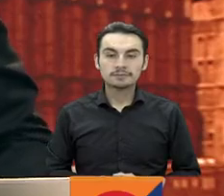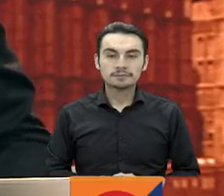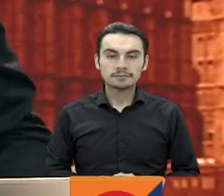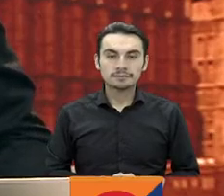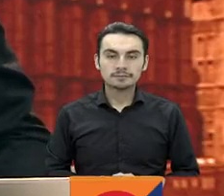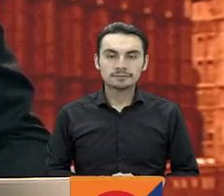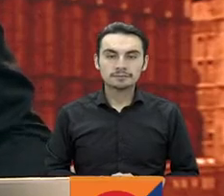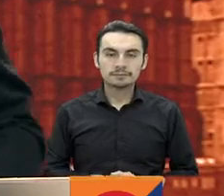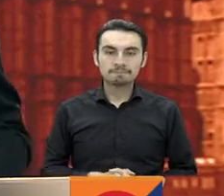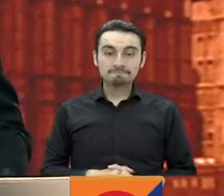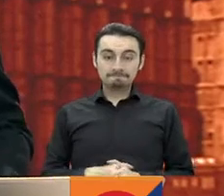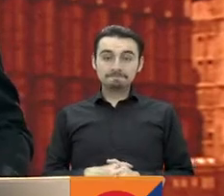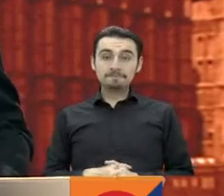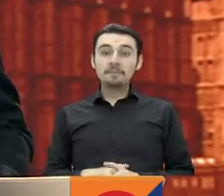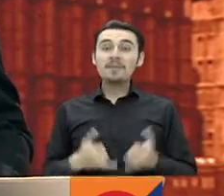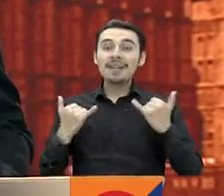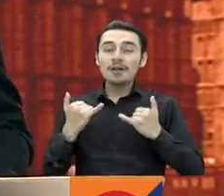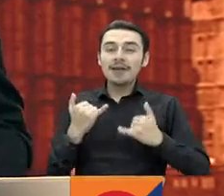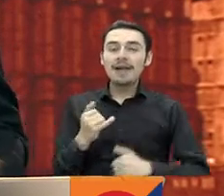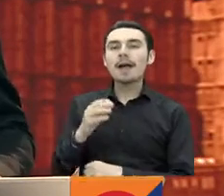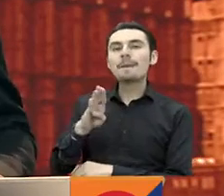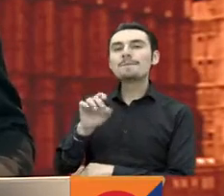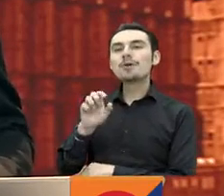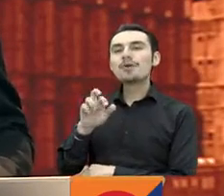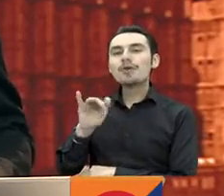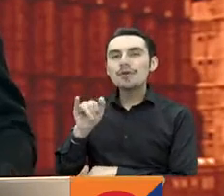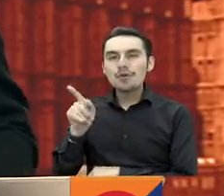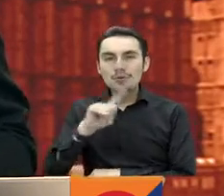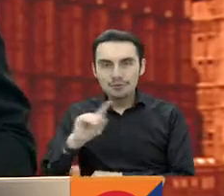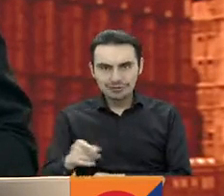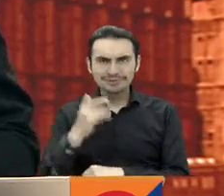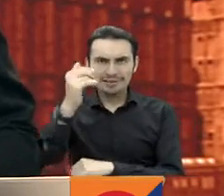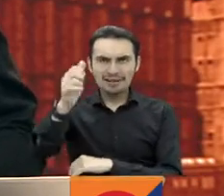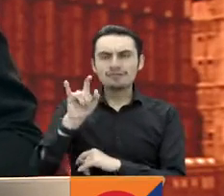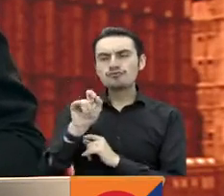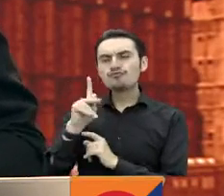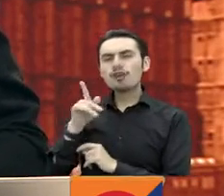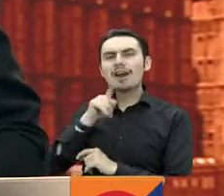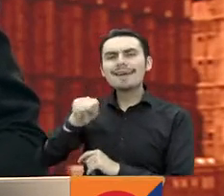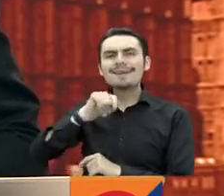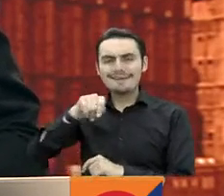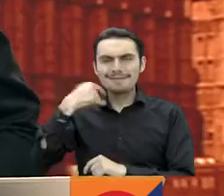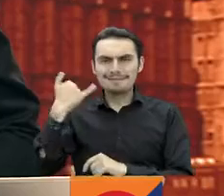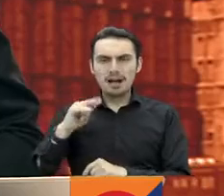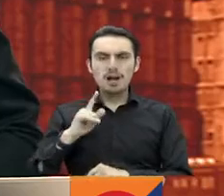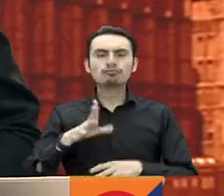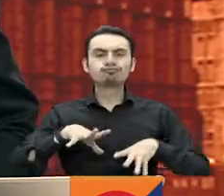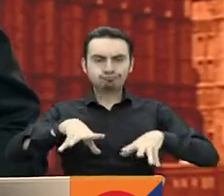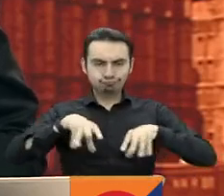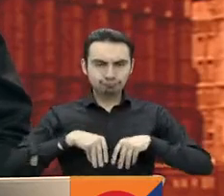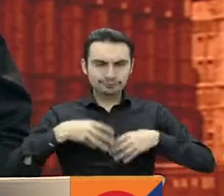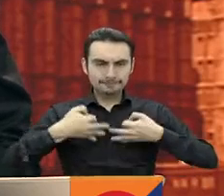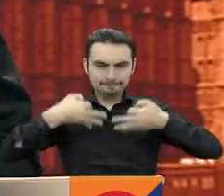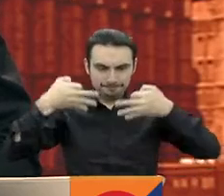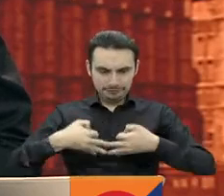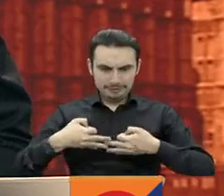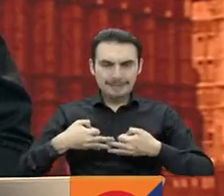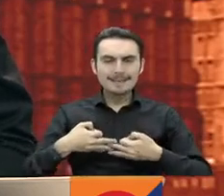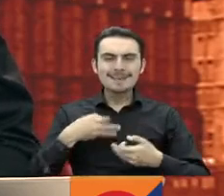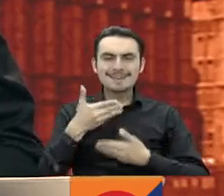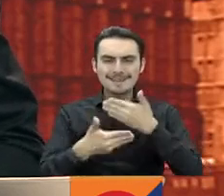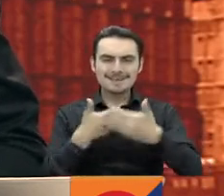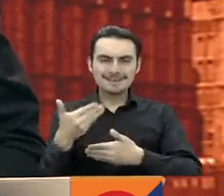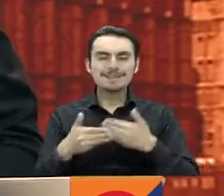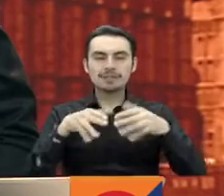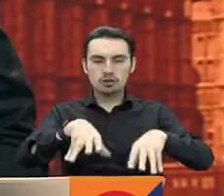y vamos a darle un vistazo al mundo boris johnson no aguanto más las presiones y puso a disposición de su partido su cargo de primer ministro los escándalos